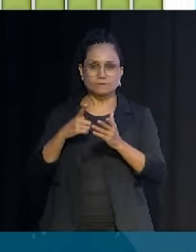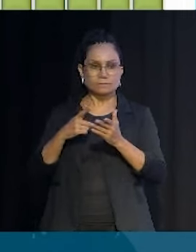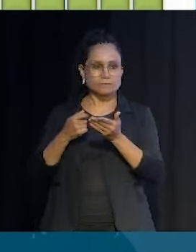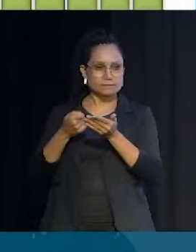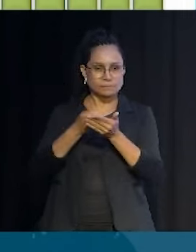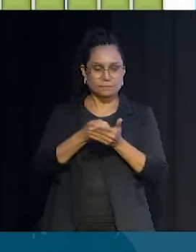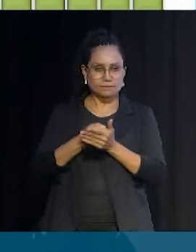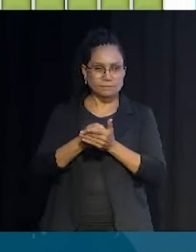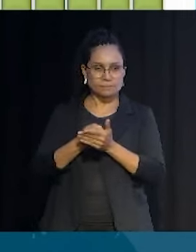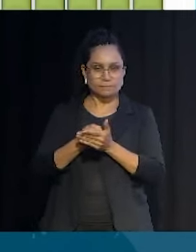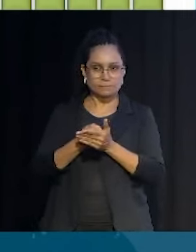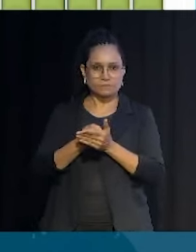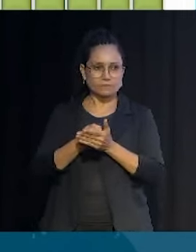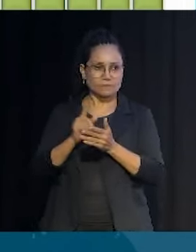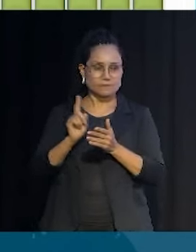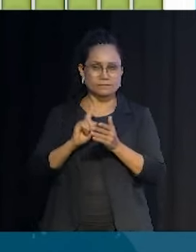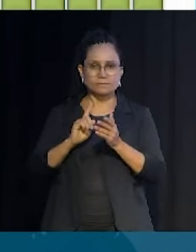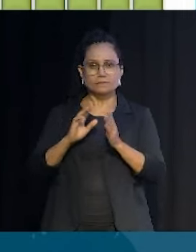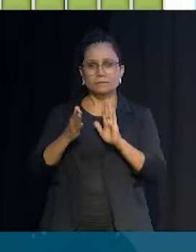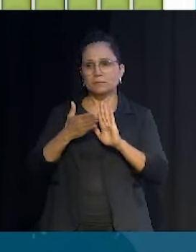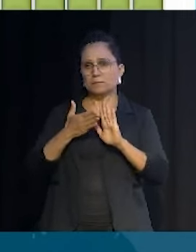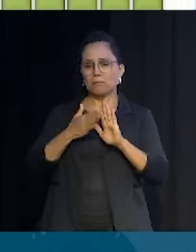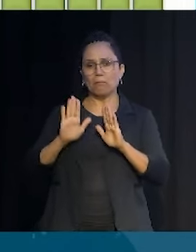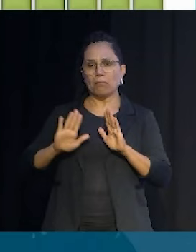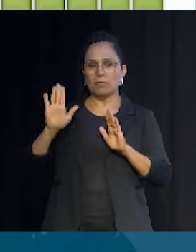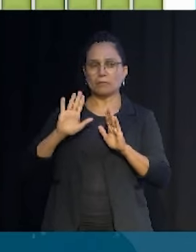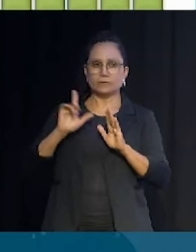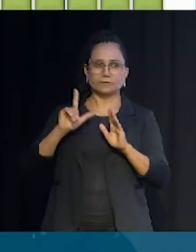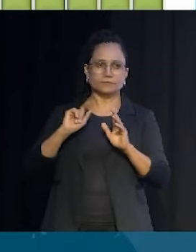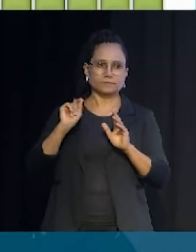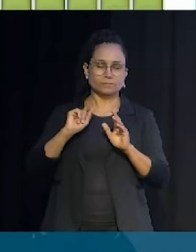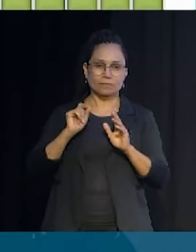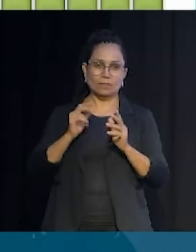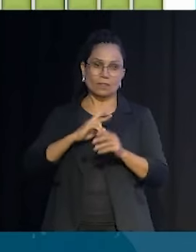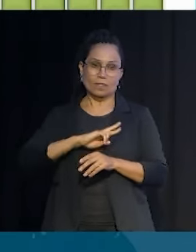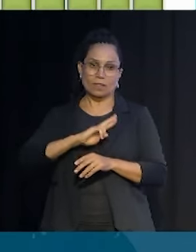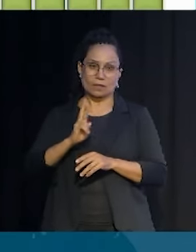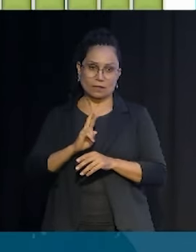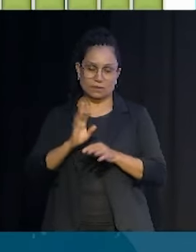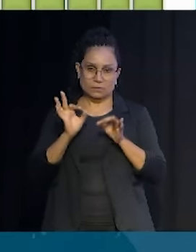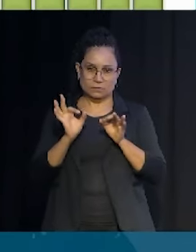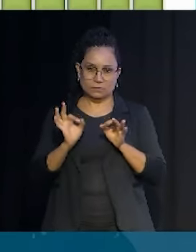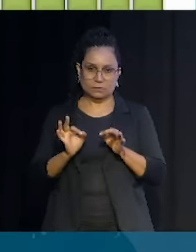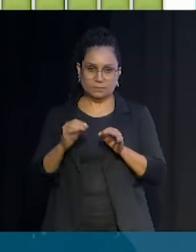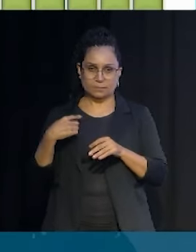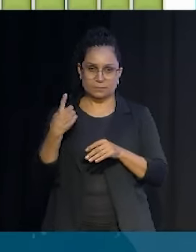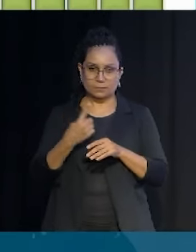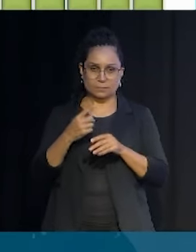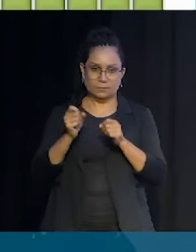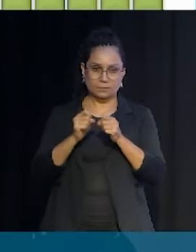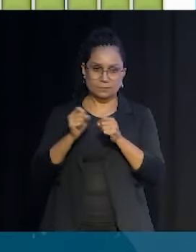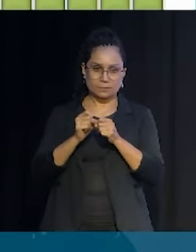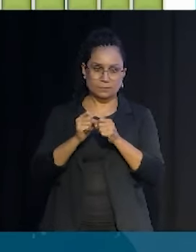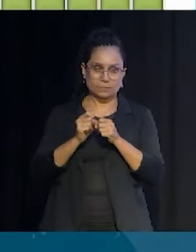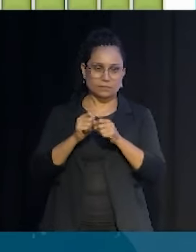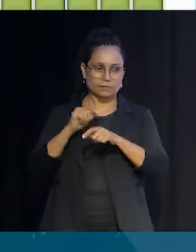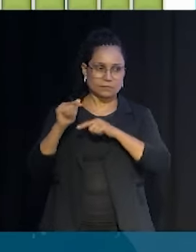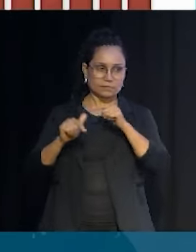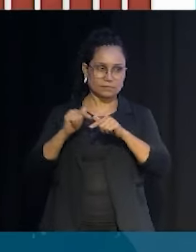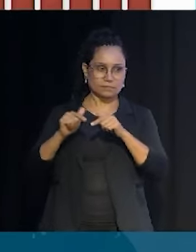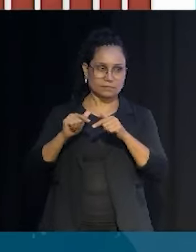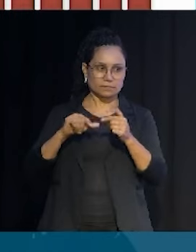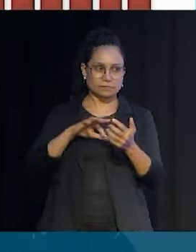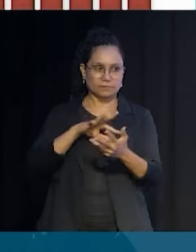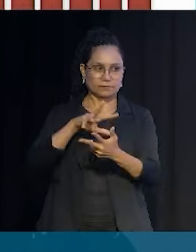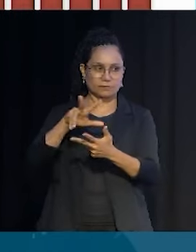Nosotros estamos economizando. No es promesa, no es sueño ambientalista o romance. Es cierto, es correcto.